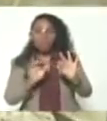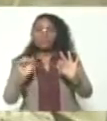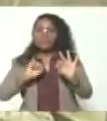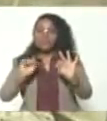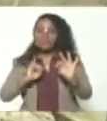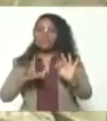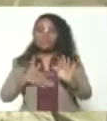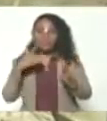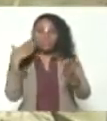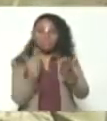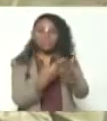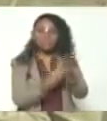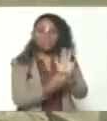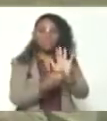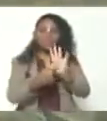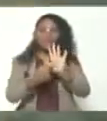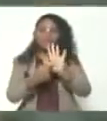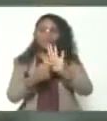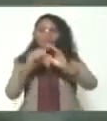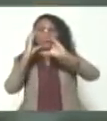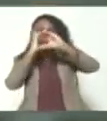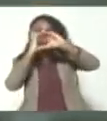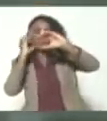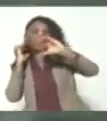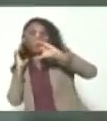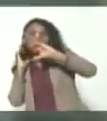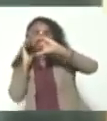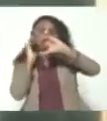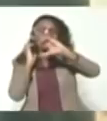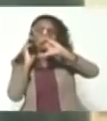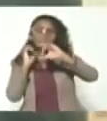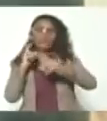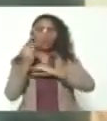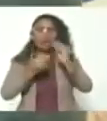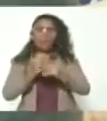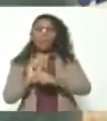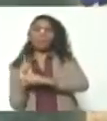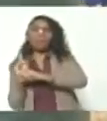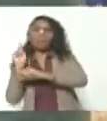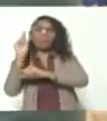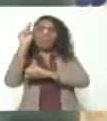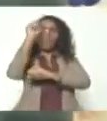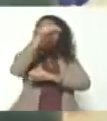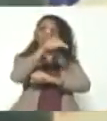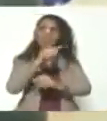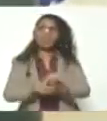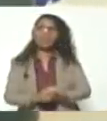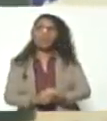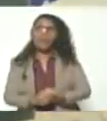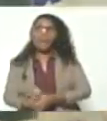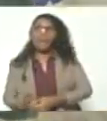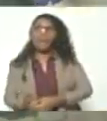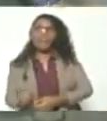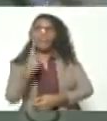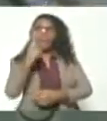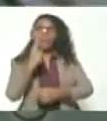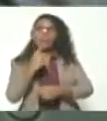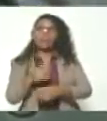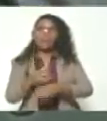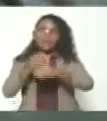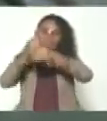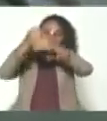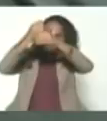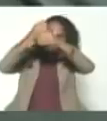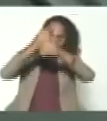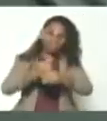puedo mostrar unos lanzacohetes. Uno por uno, lanzacohetes. El primero, lanzacohetes